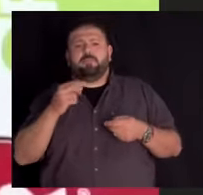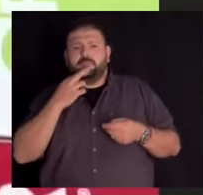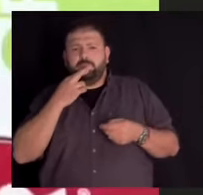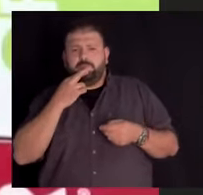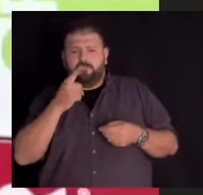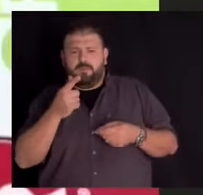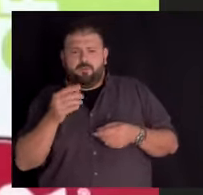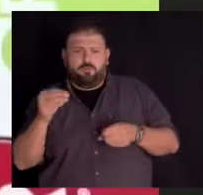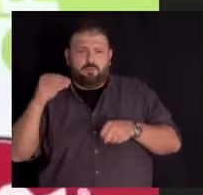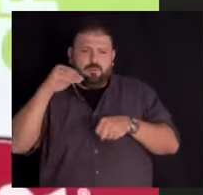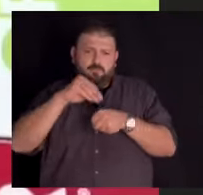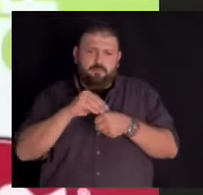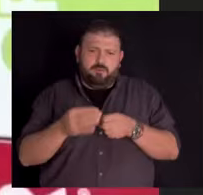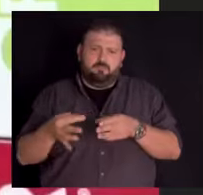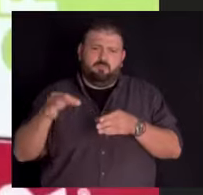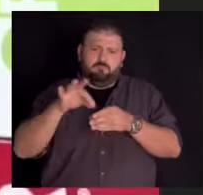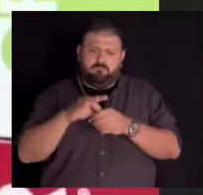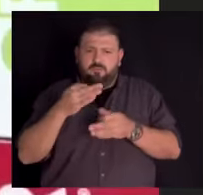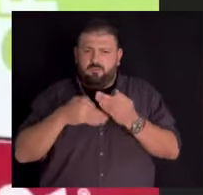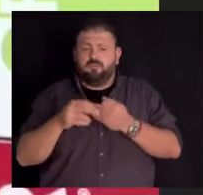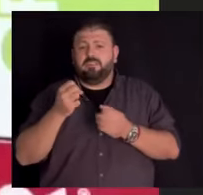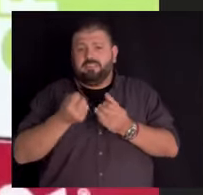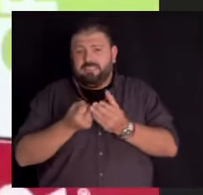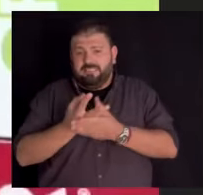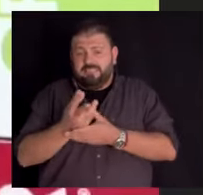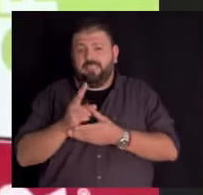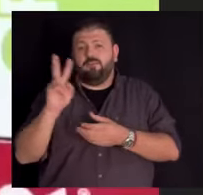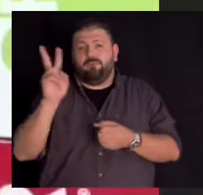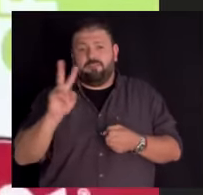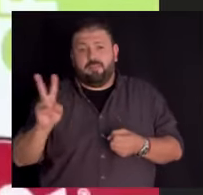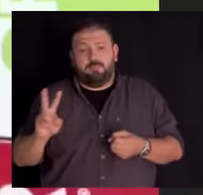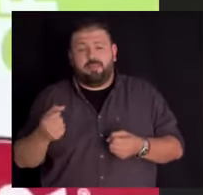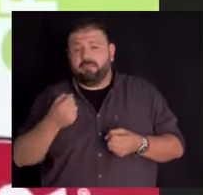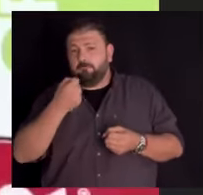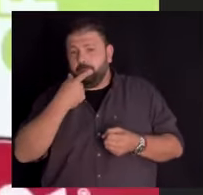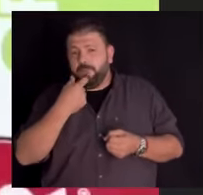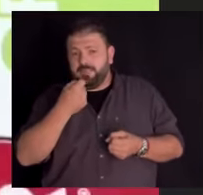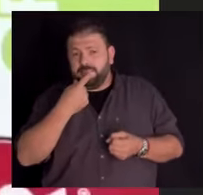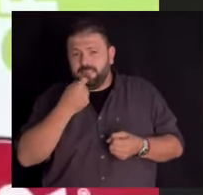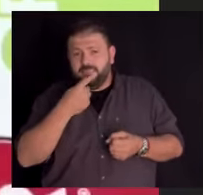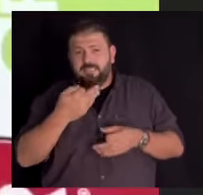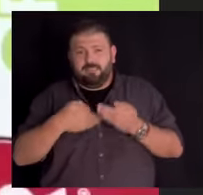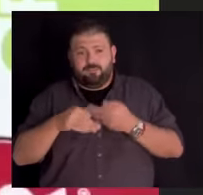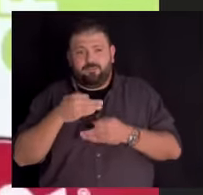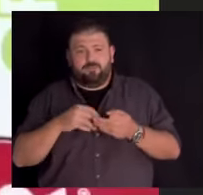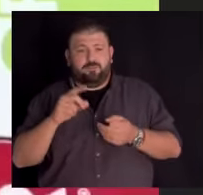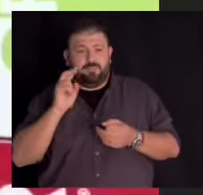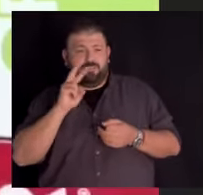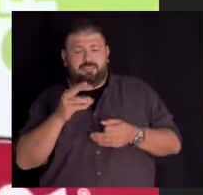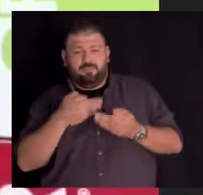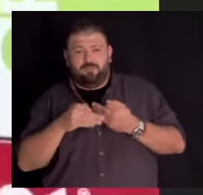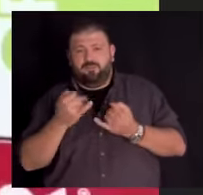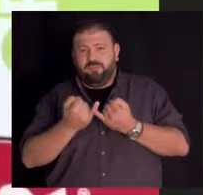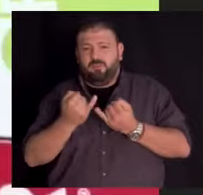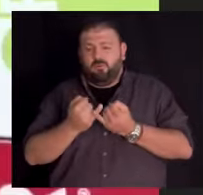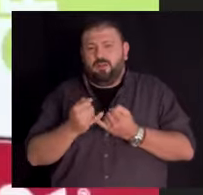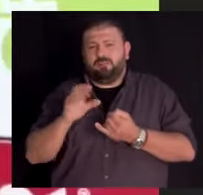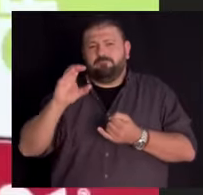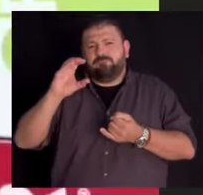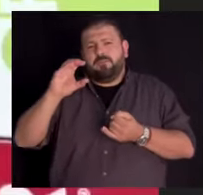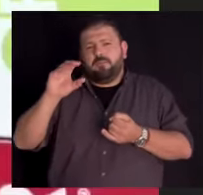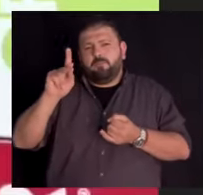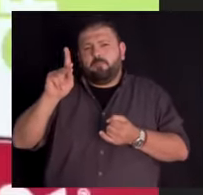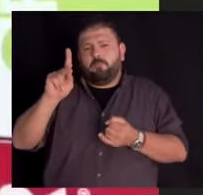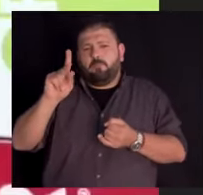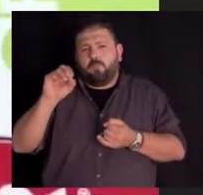talquito? Y entonces salieron las vitaminas en pastillas. Entonces tengo un excipiente CBC, que es un carbonato de calcio, un polvito, y le